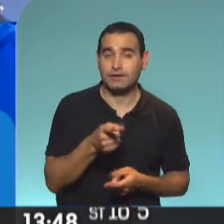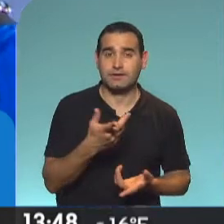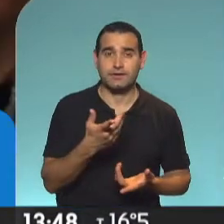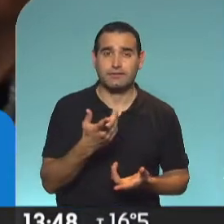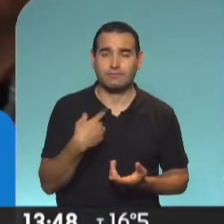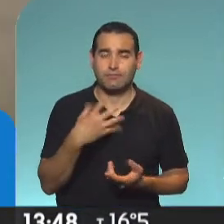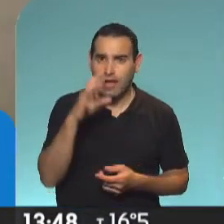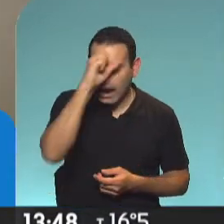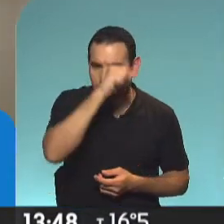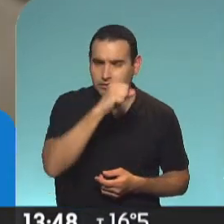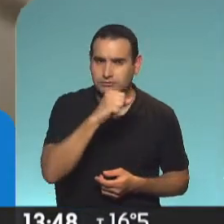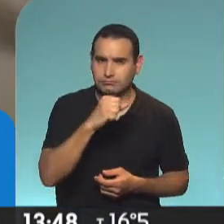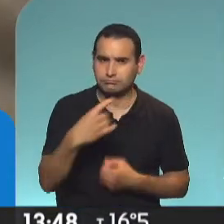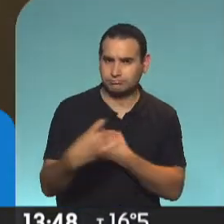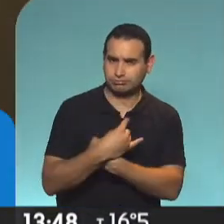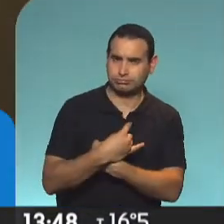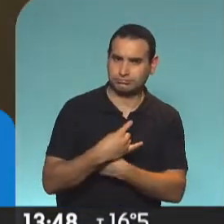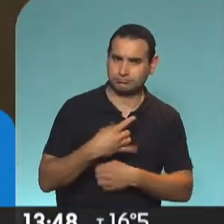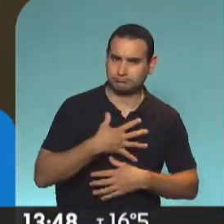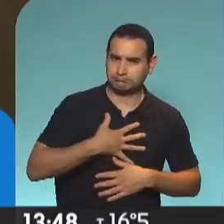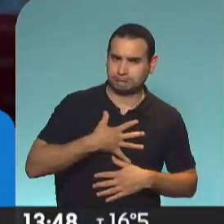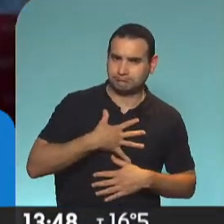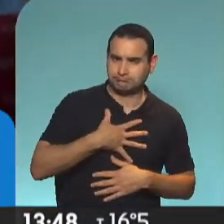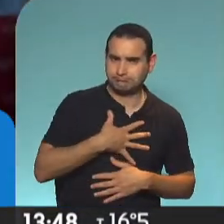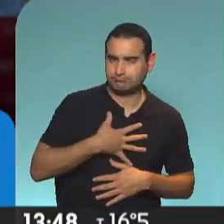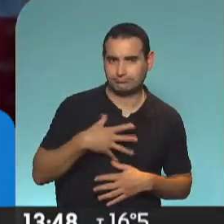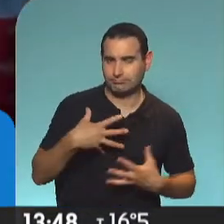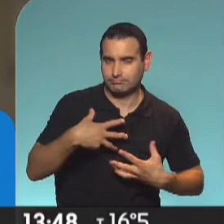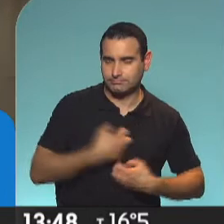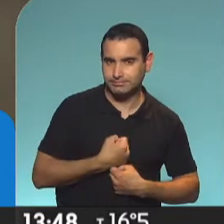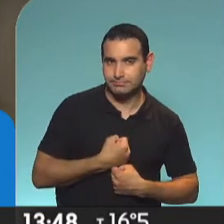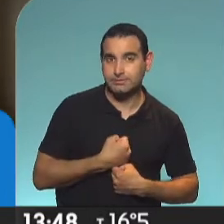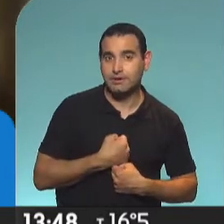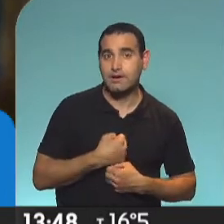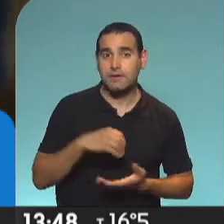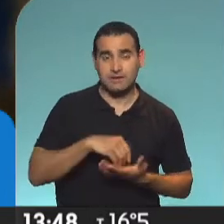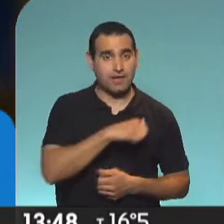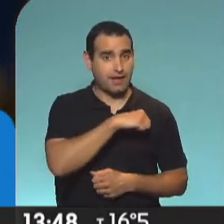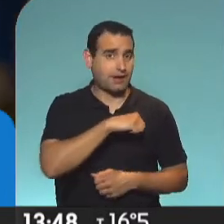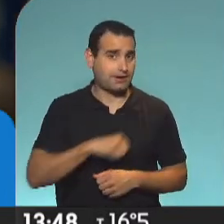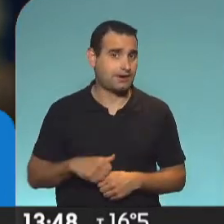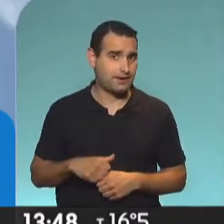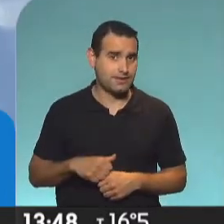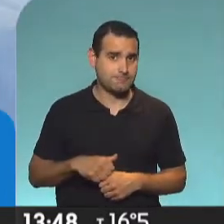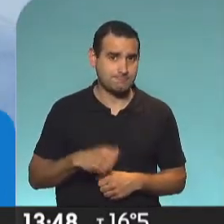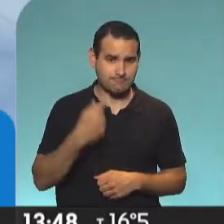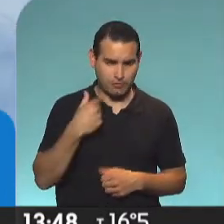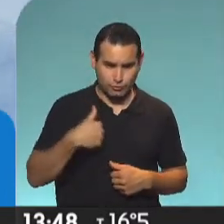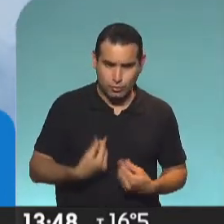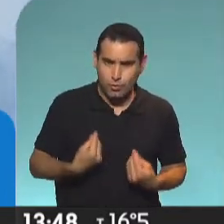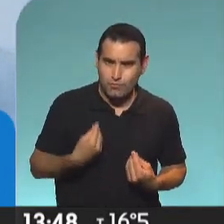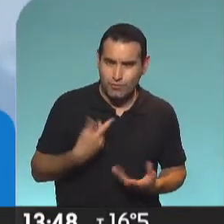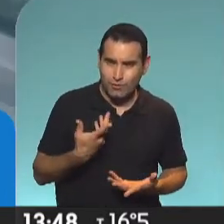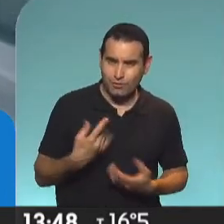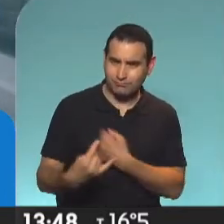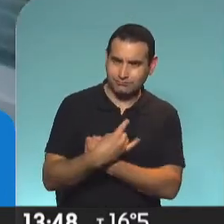este engaño tremendo de su marido es una gran desilusión y una gran herida también en términos de cómo me pasó esto a mí.